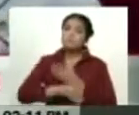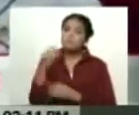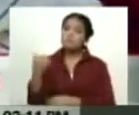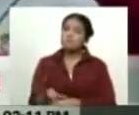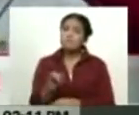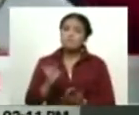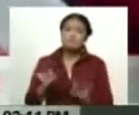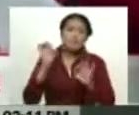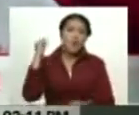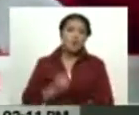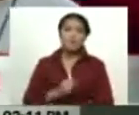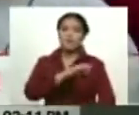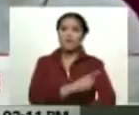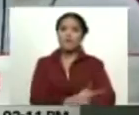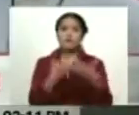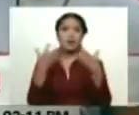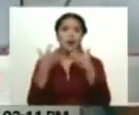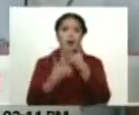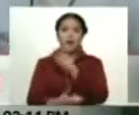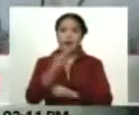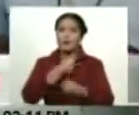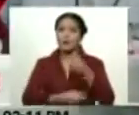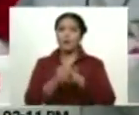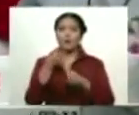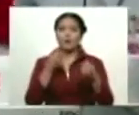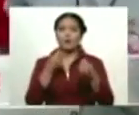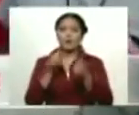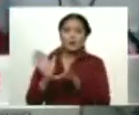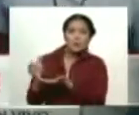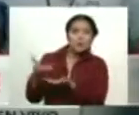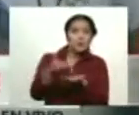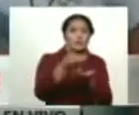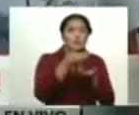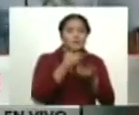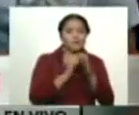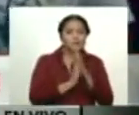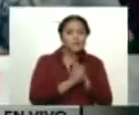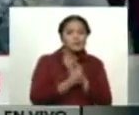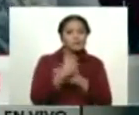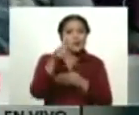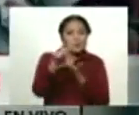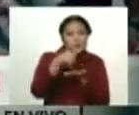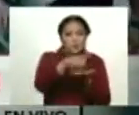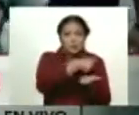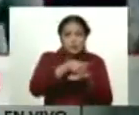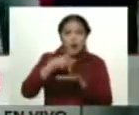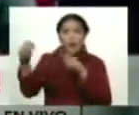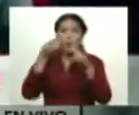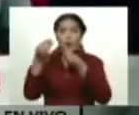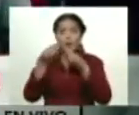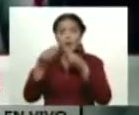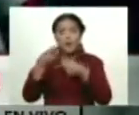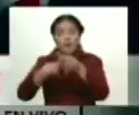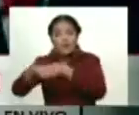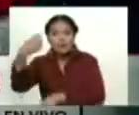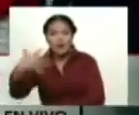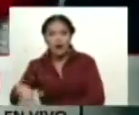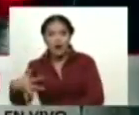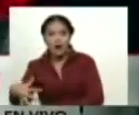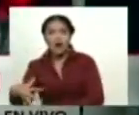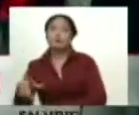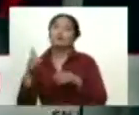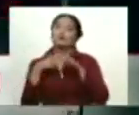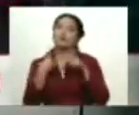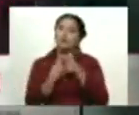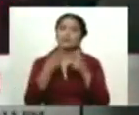con especial fuerza de la guerra económica, del acaparamiento, de la especulación de alimentos, se han constituido todos